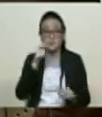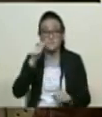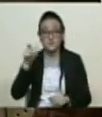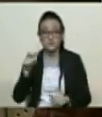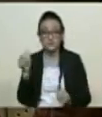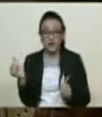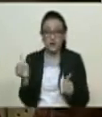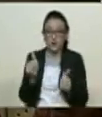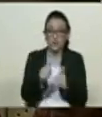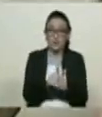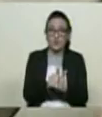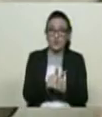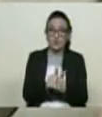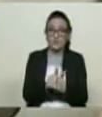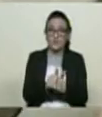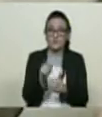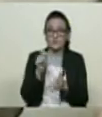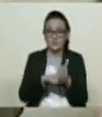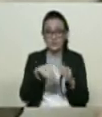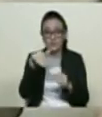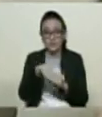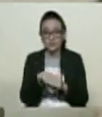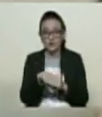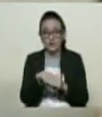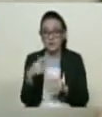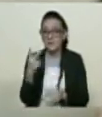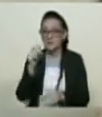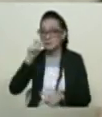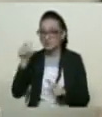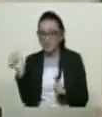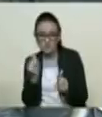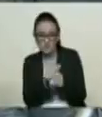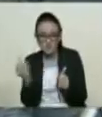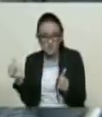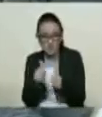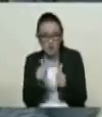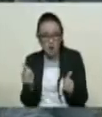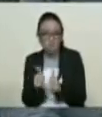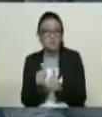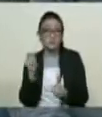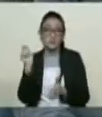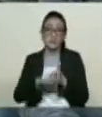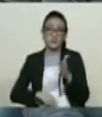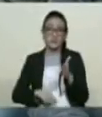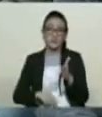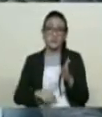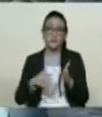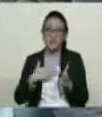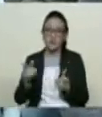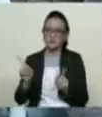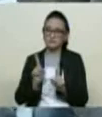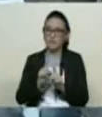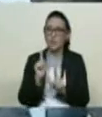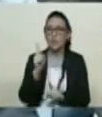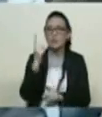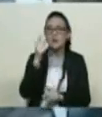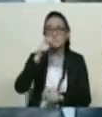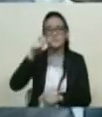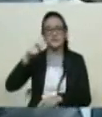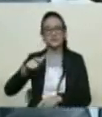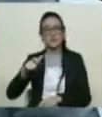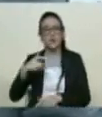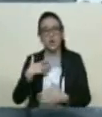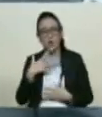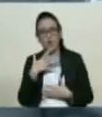acompañe a ejercer el voto a 20. Tal como establece la ley, puede ir a acompañar a la persona, una persona de